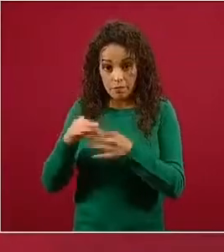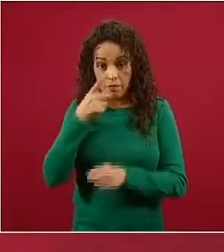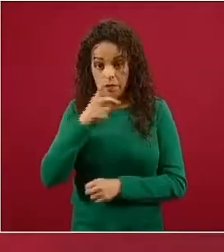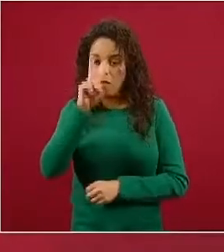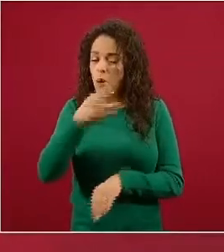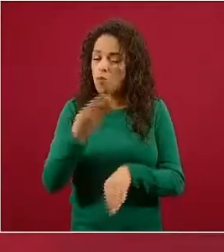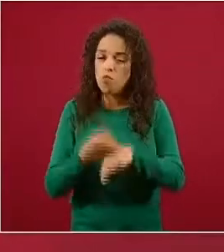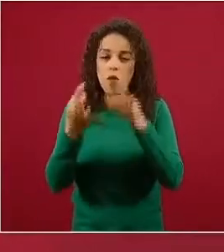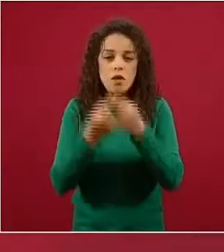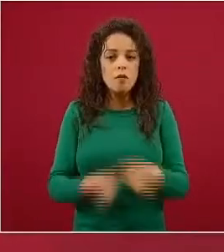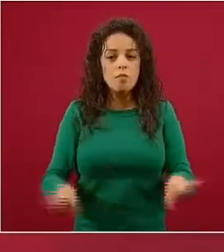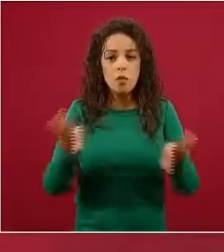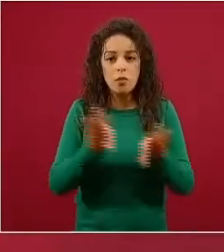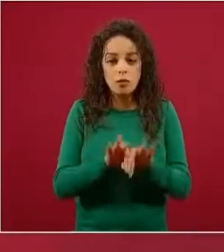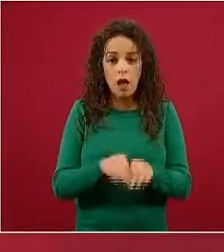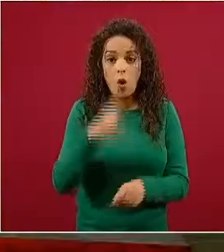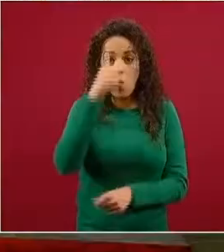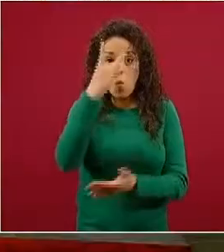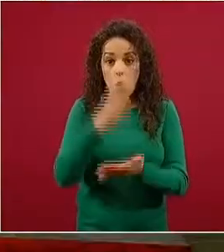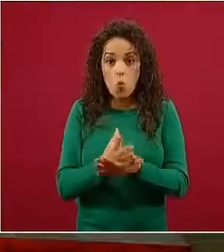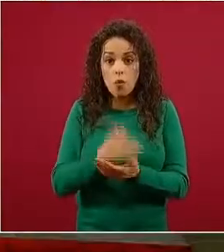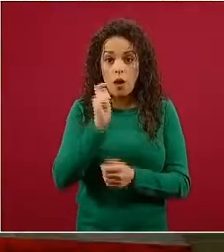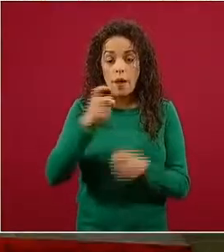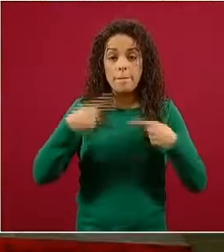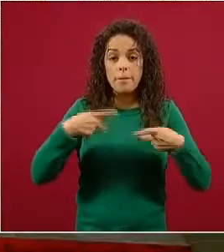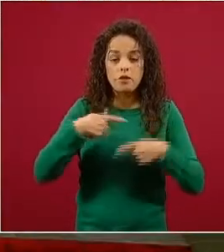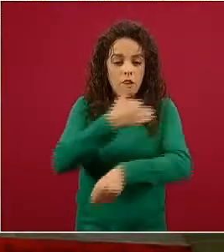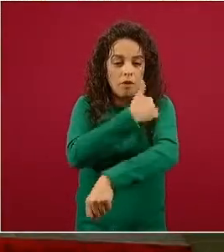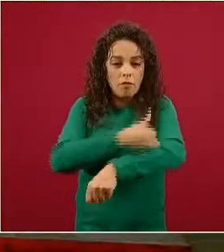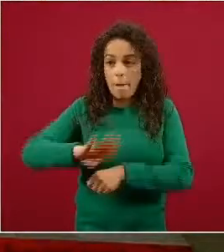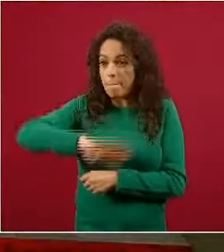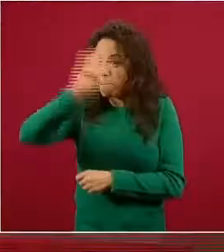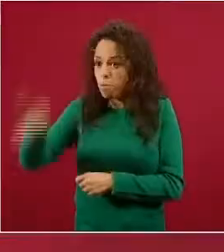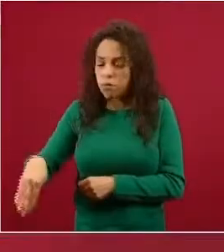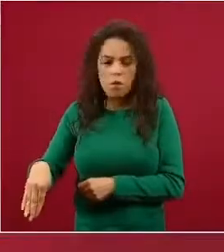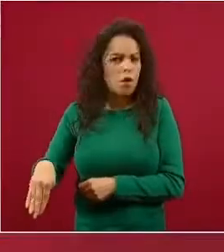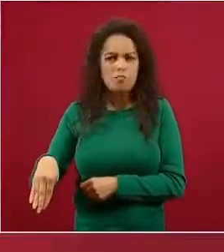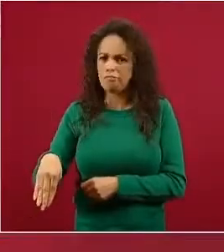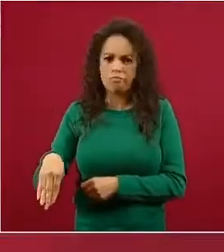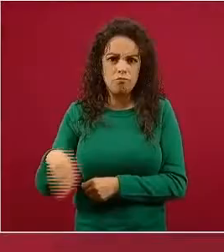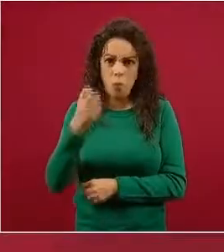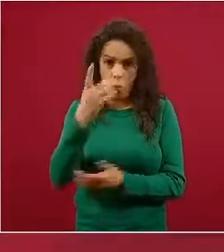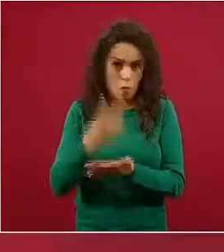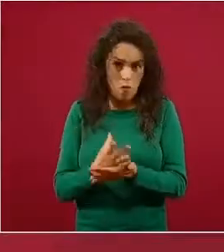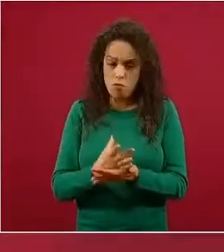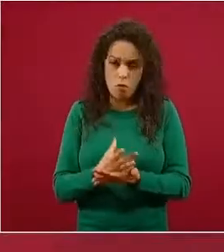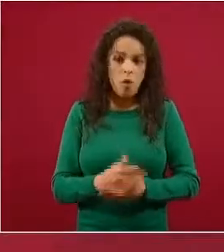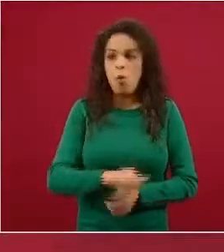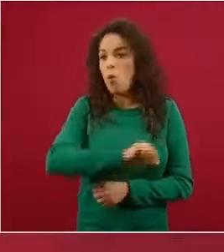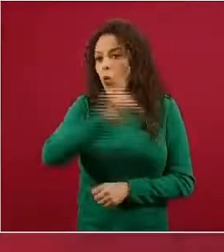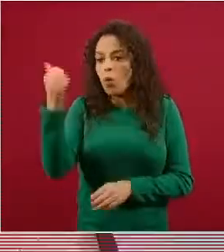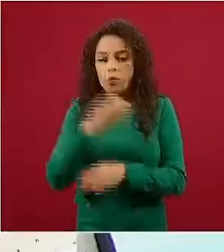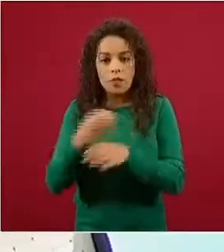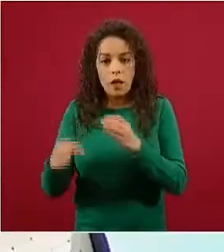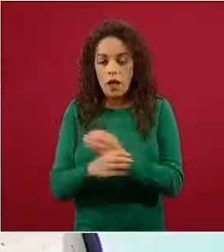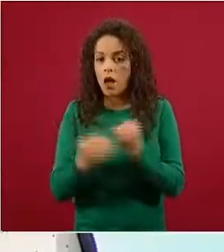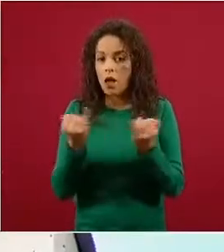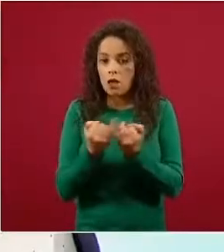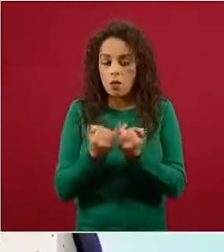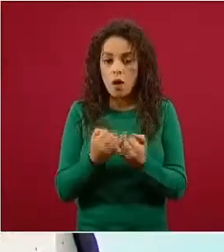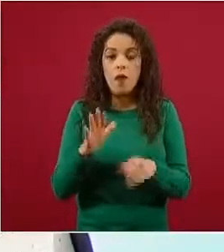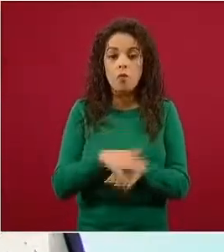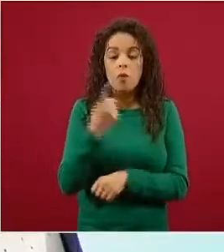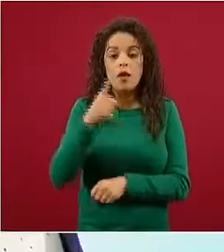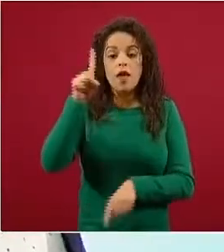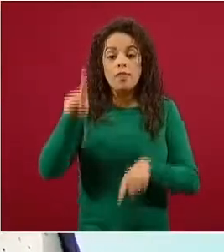cuando se dio la noticia de un evento de salud pública de importancia internacional que